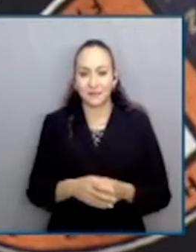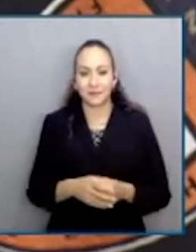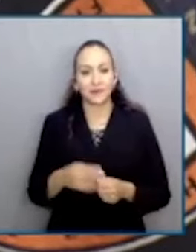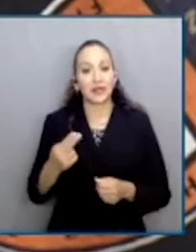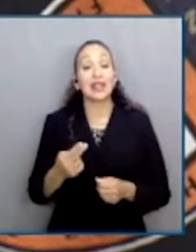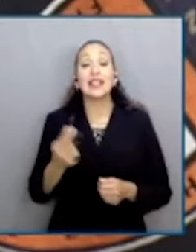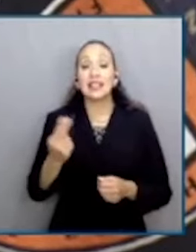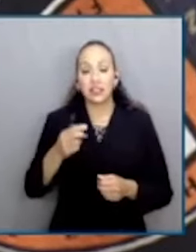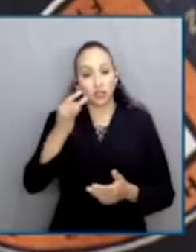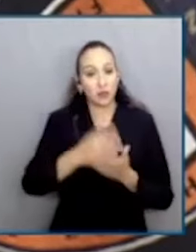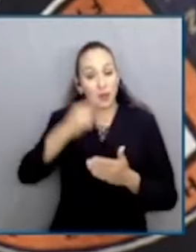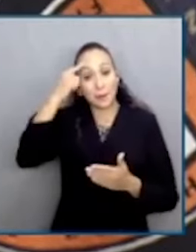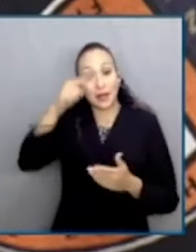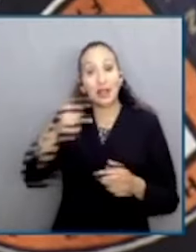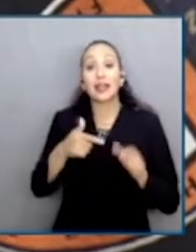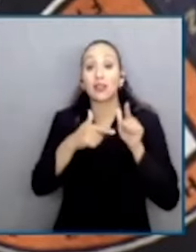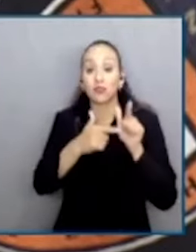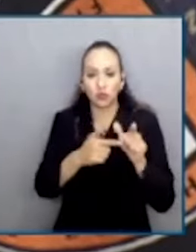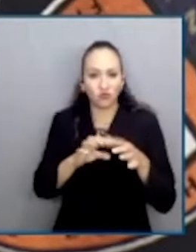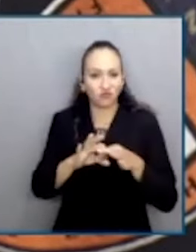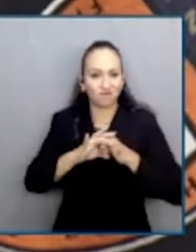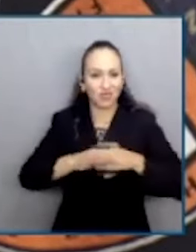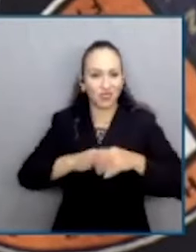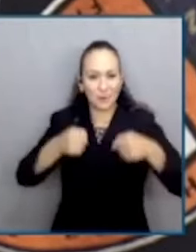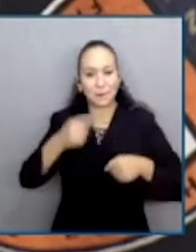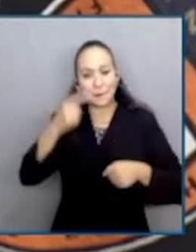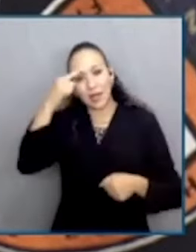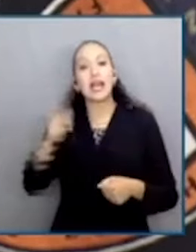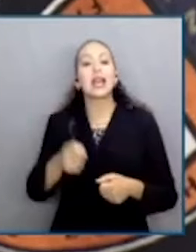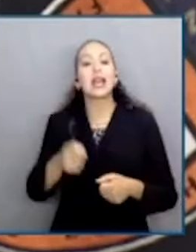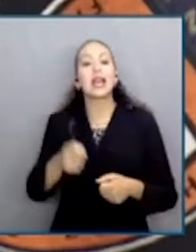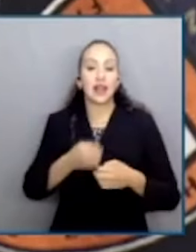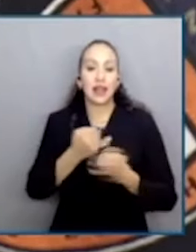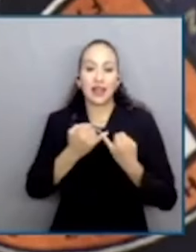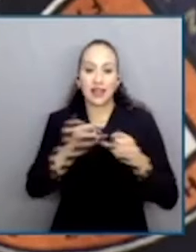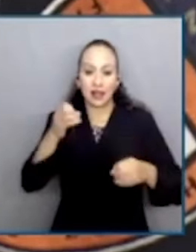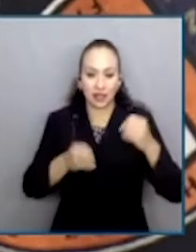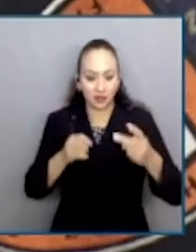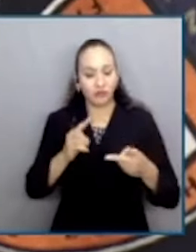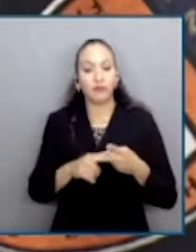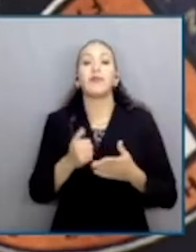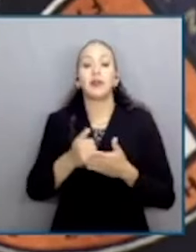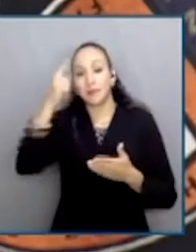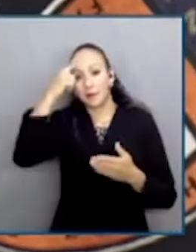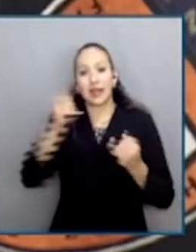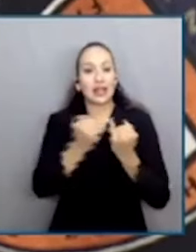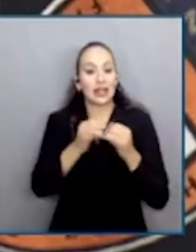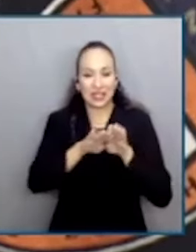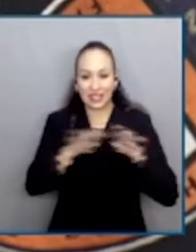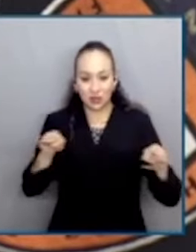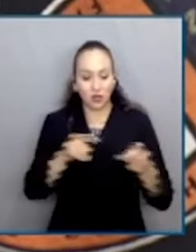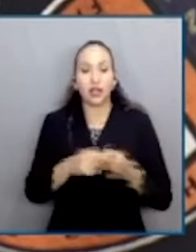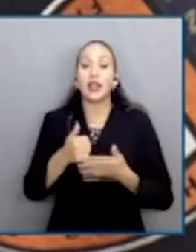e incluso fortalecer la independencia, la imparcialidad y las garantías judiciales,